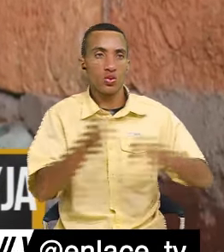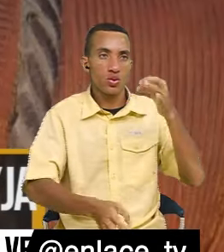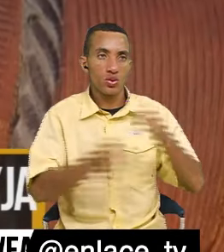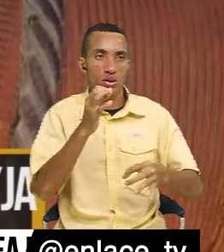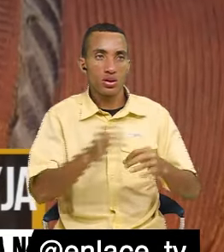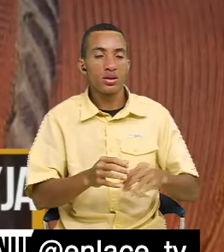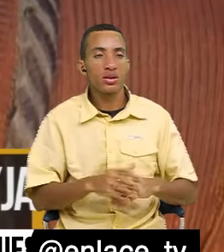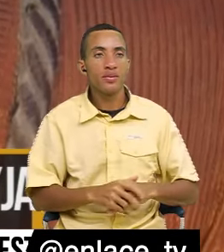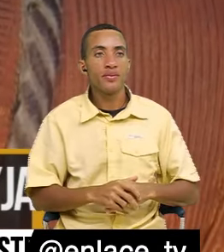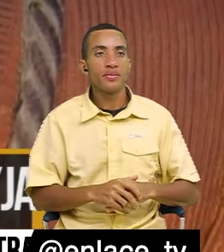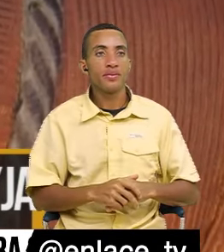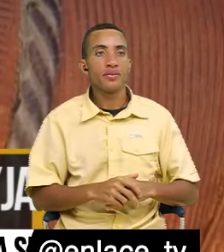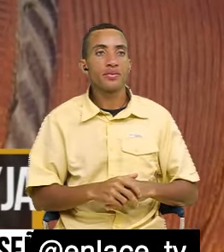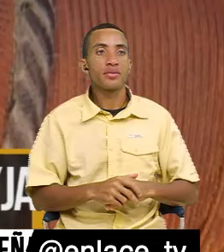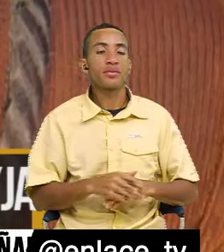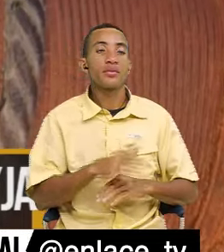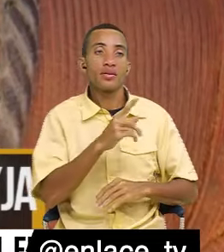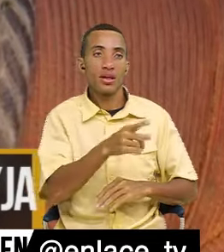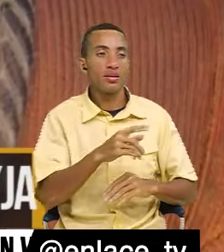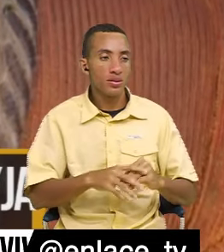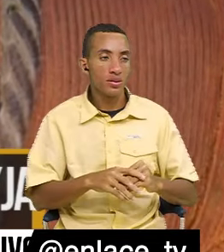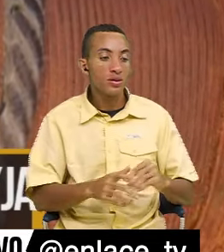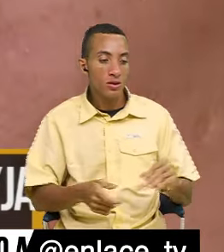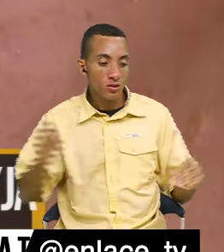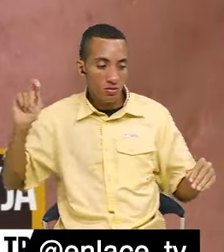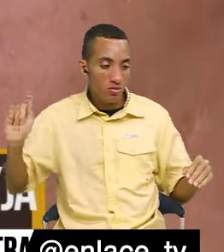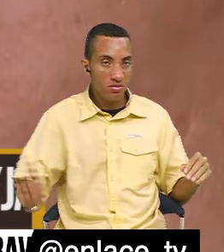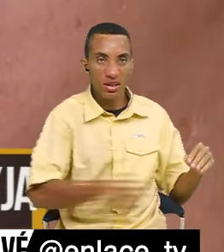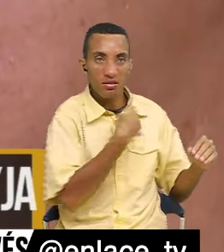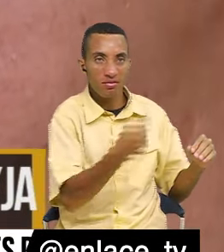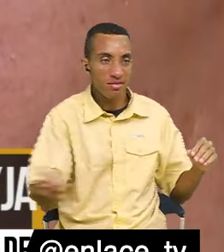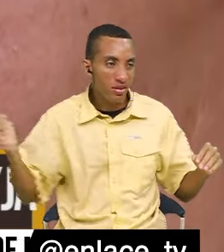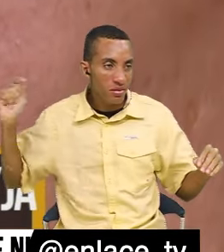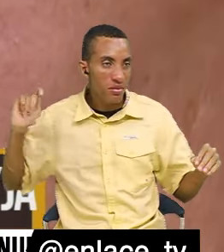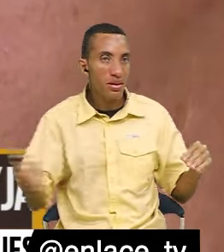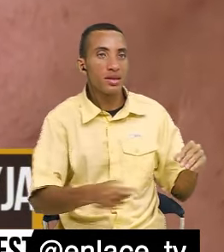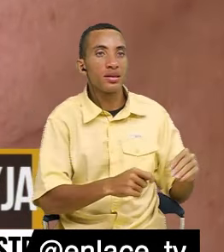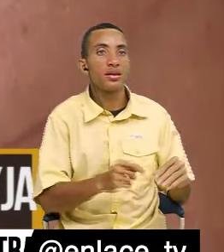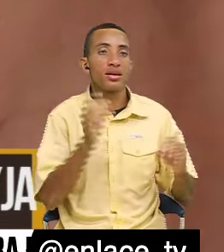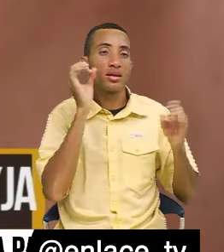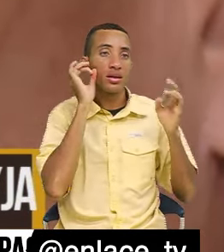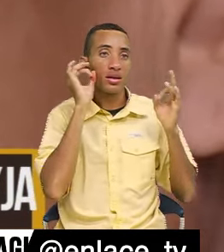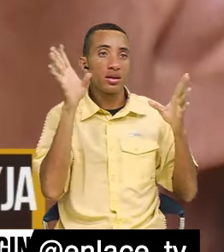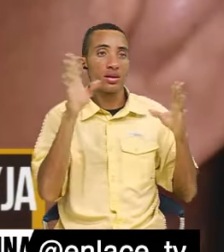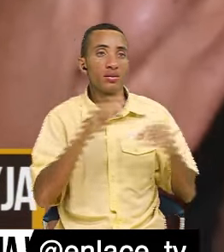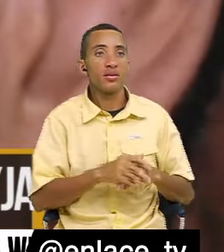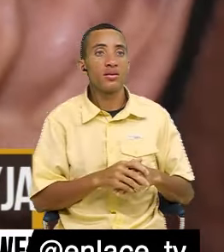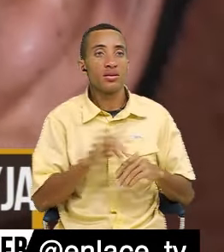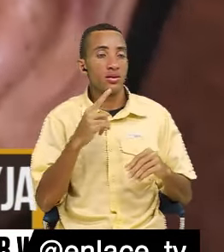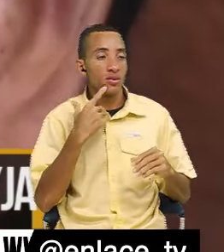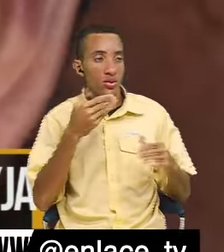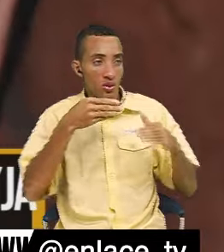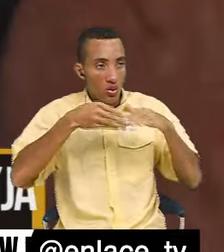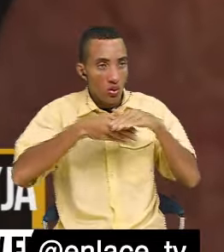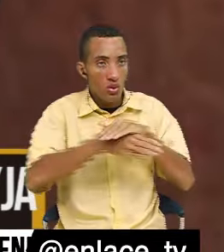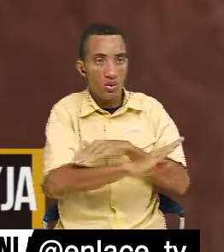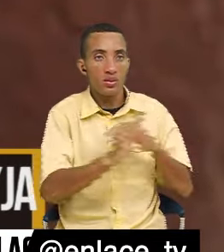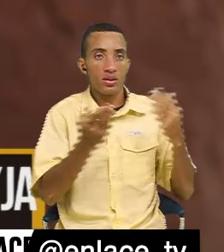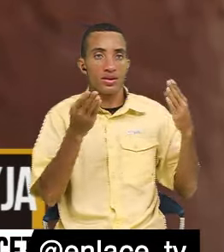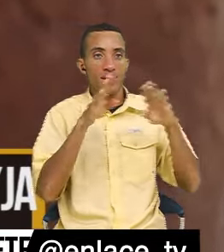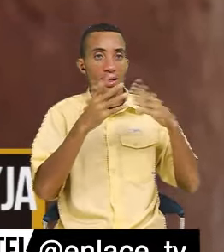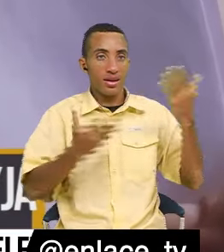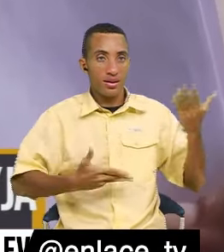comillas, digamos así. Entonces él comenzó a agredirme con el machete, realmente agredió gravemente. Yo tuve que esconderme en la misma tienda. Al final